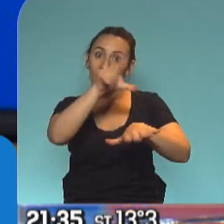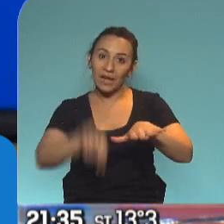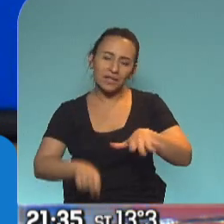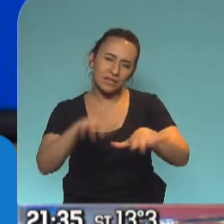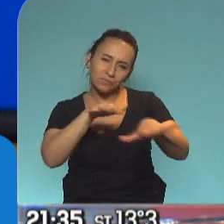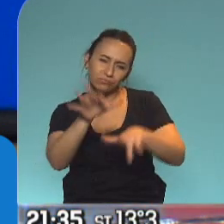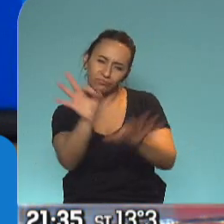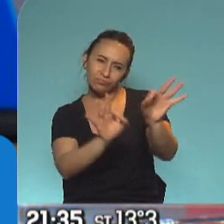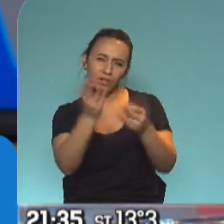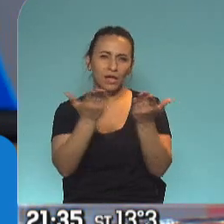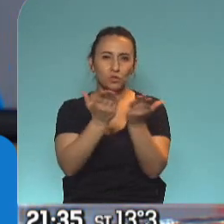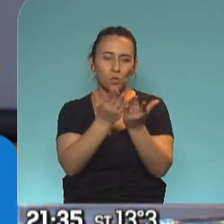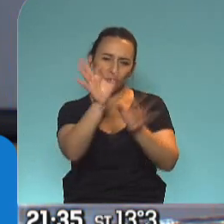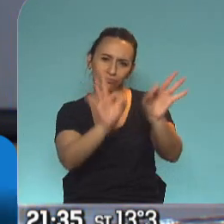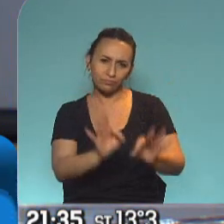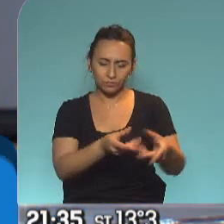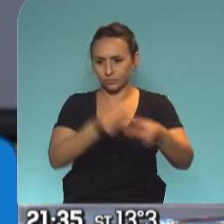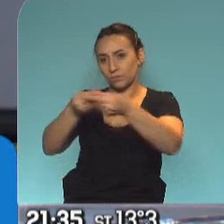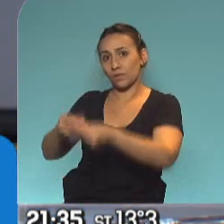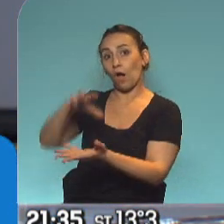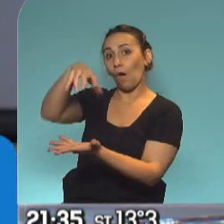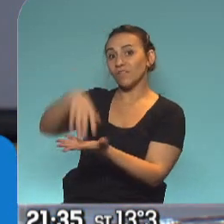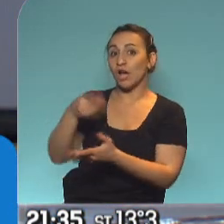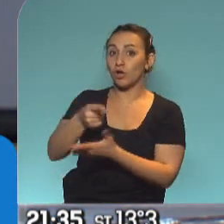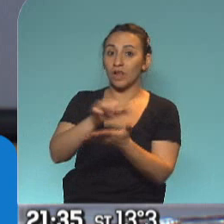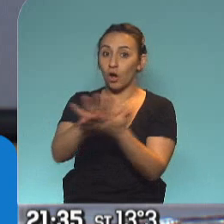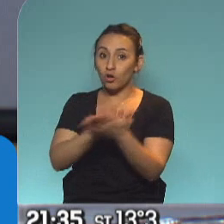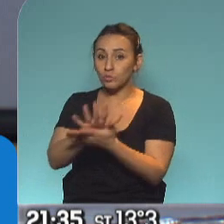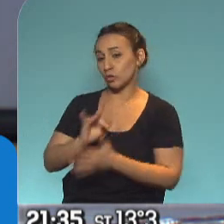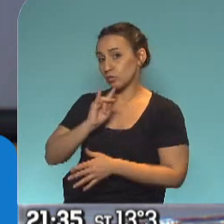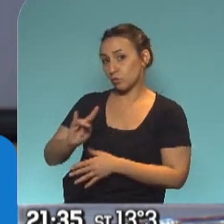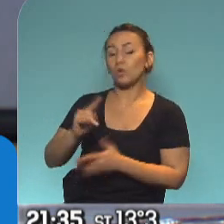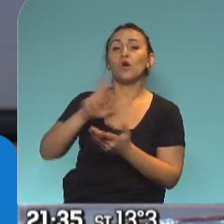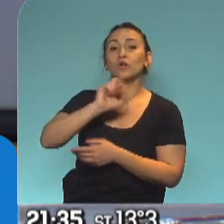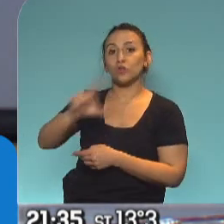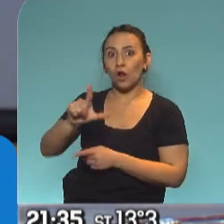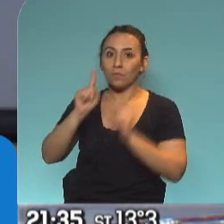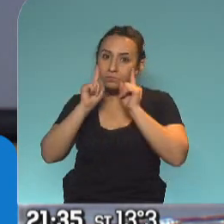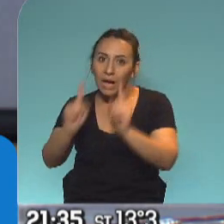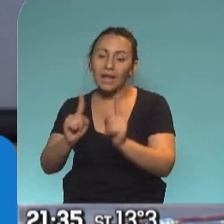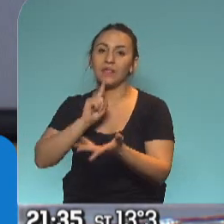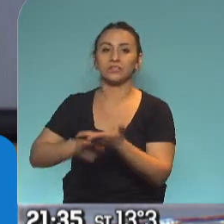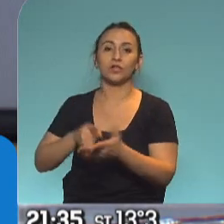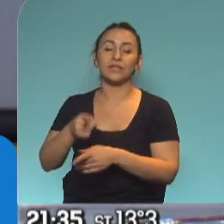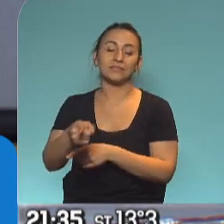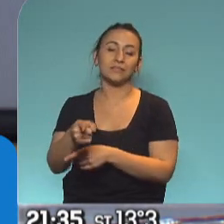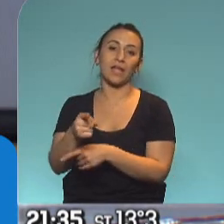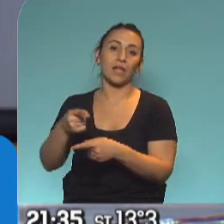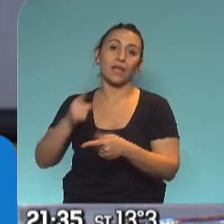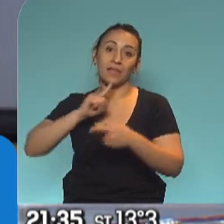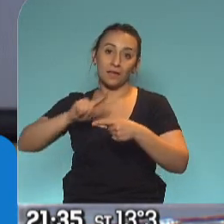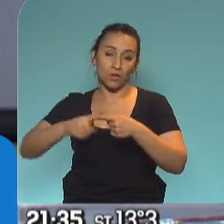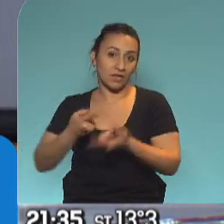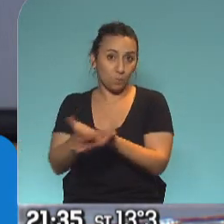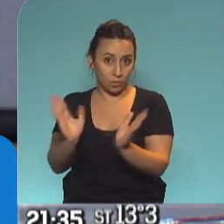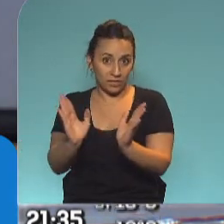la República Argentina, que efectivamente la Oficina Anticorrupción tenía que enfatizar el rol preventivo y de políticas públicas y no trabajar sobre el